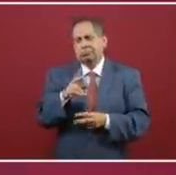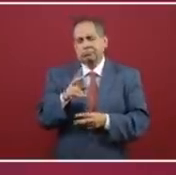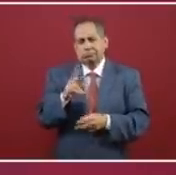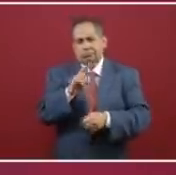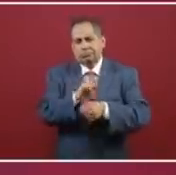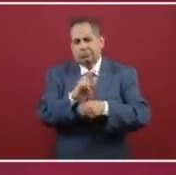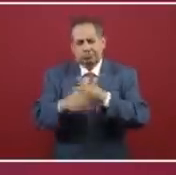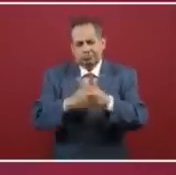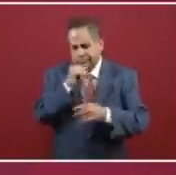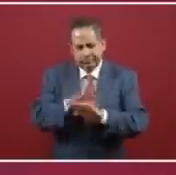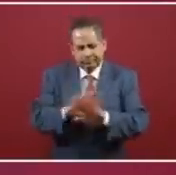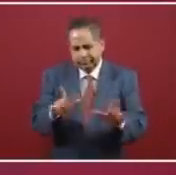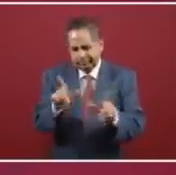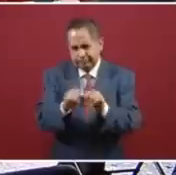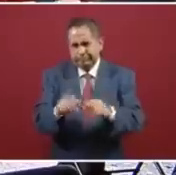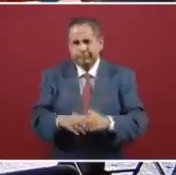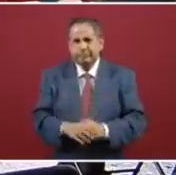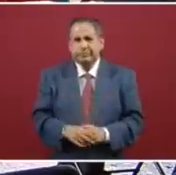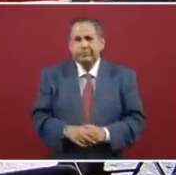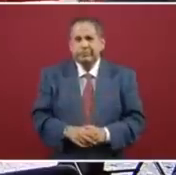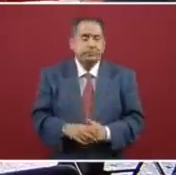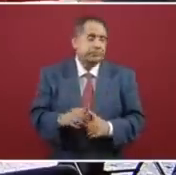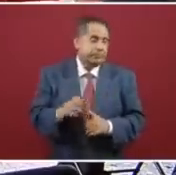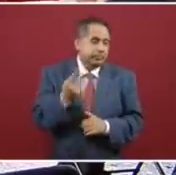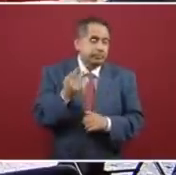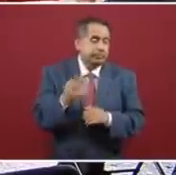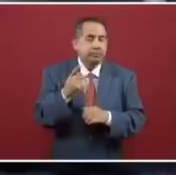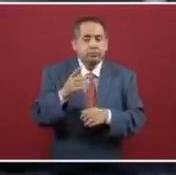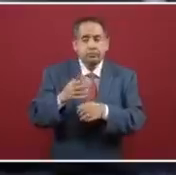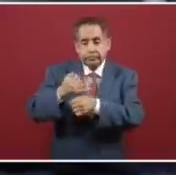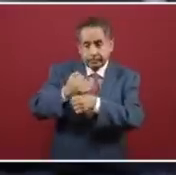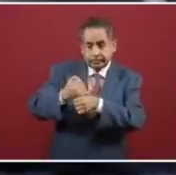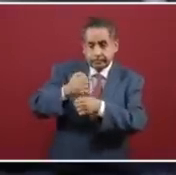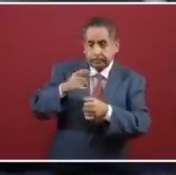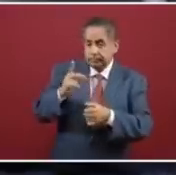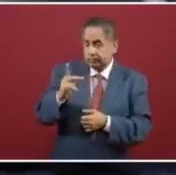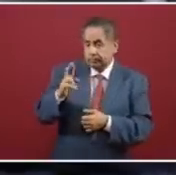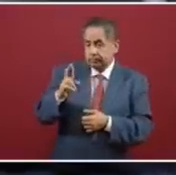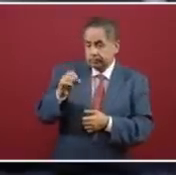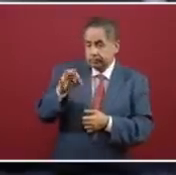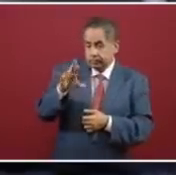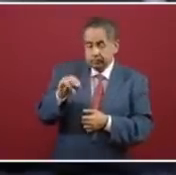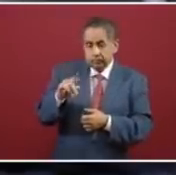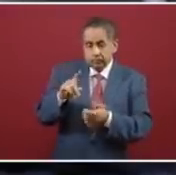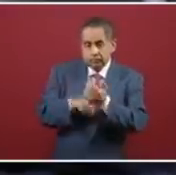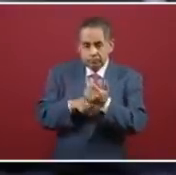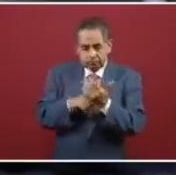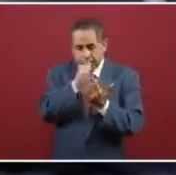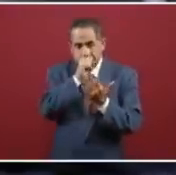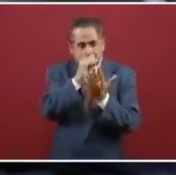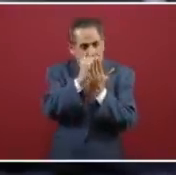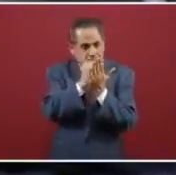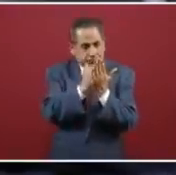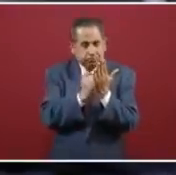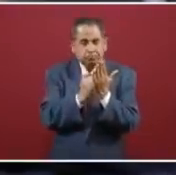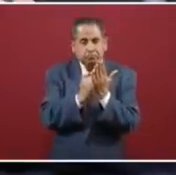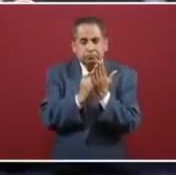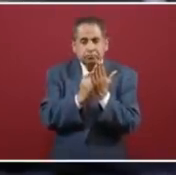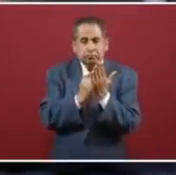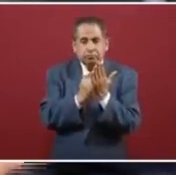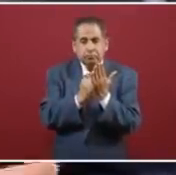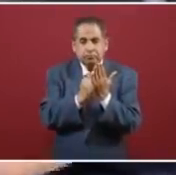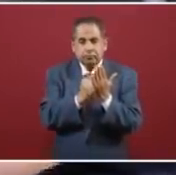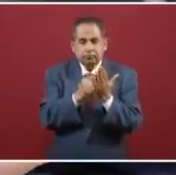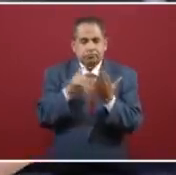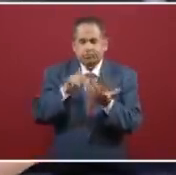nada bueno le pregunto esto porque los inspectores de la profeco estaban entre los rubros de una